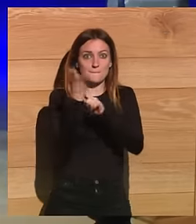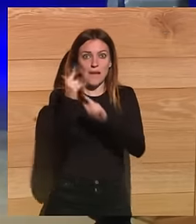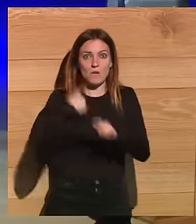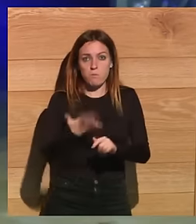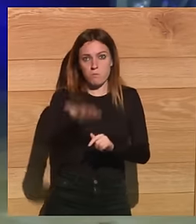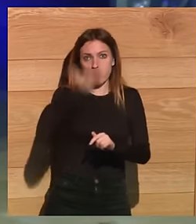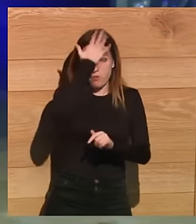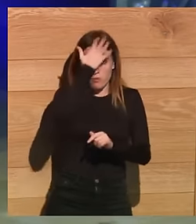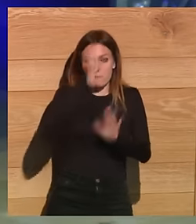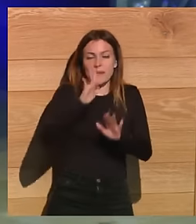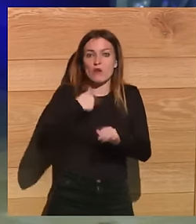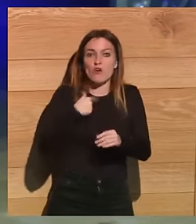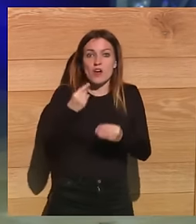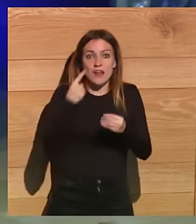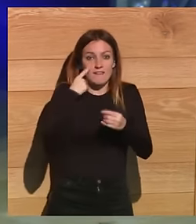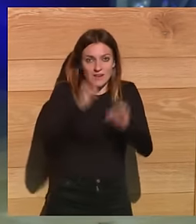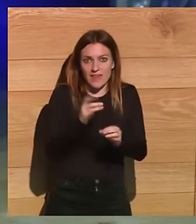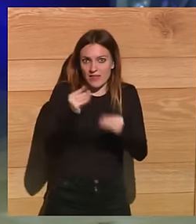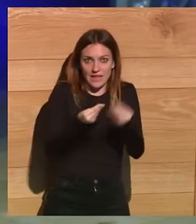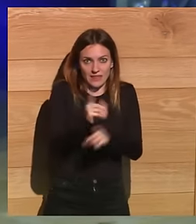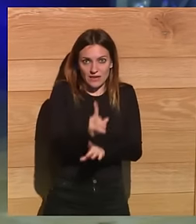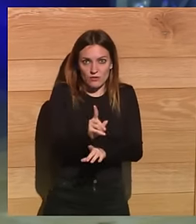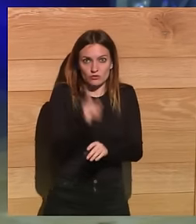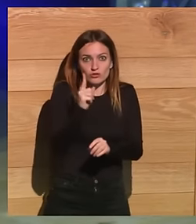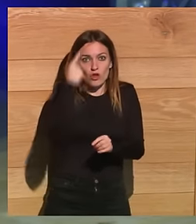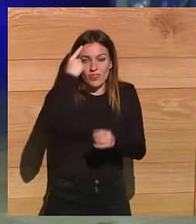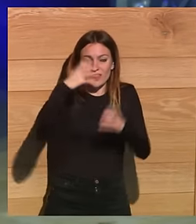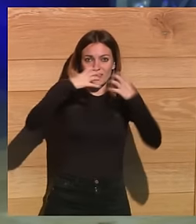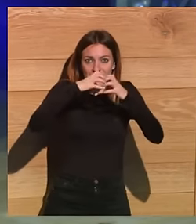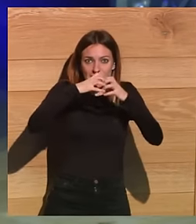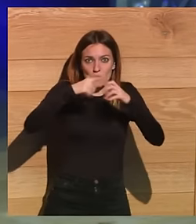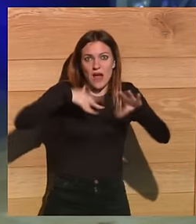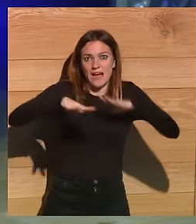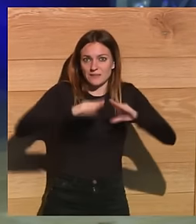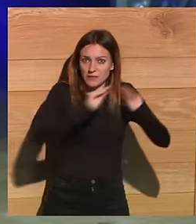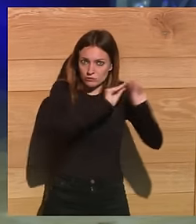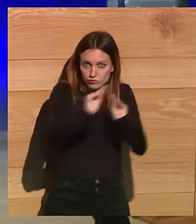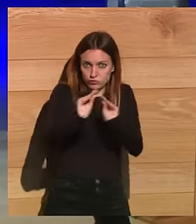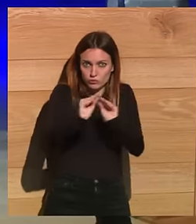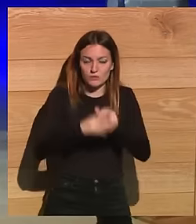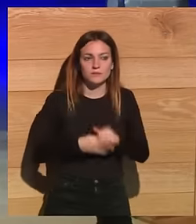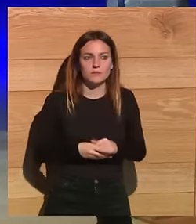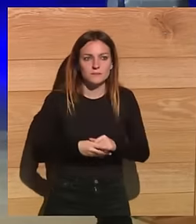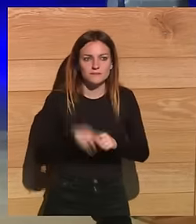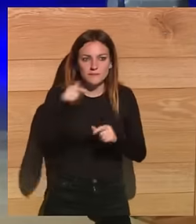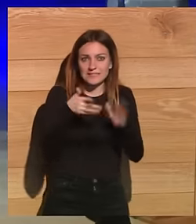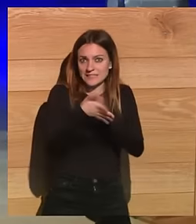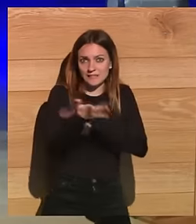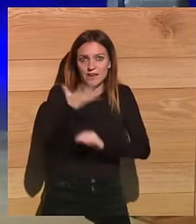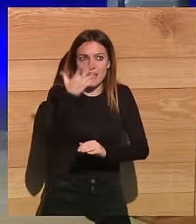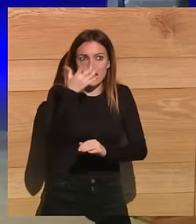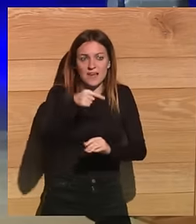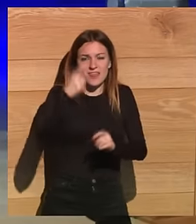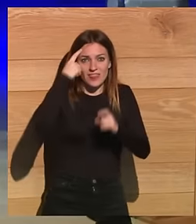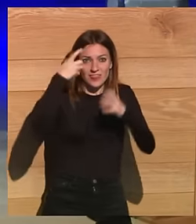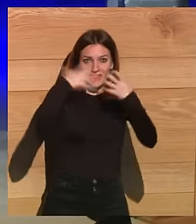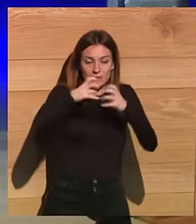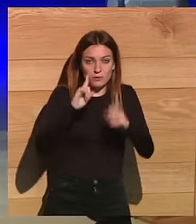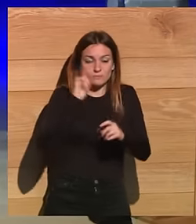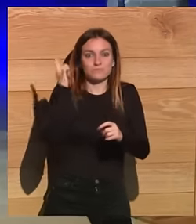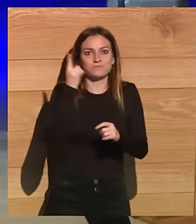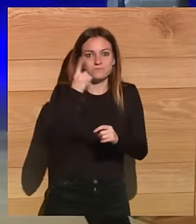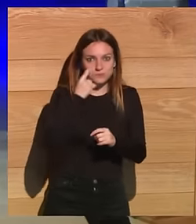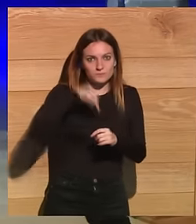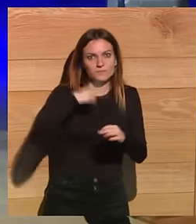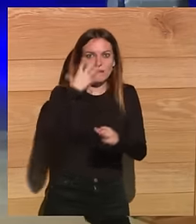dentro, viene de las neuronas, que es una actividad eléctrica muy fuerte que señala que el cerebro ha detectado su